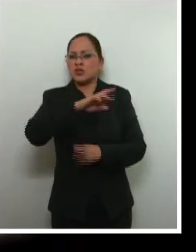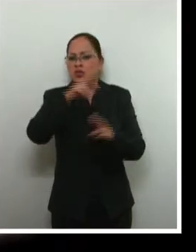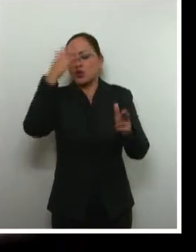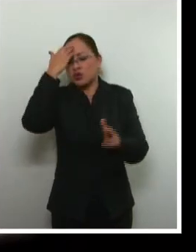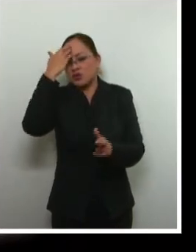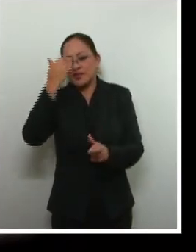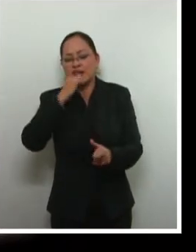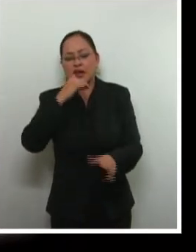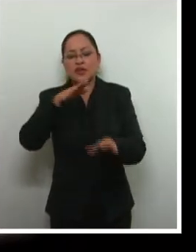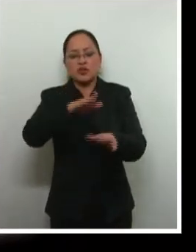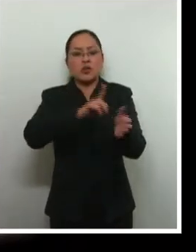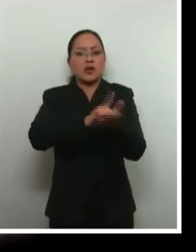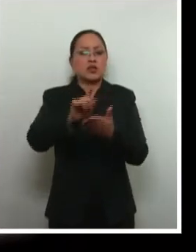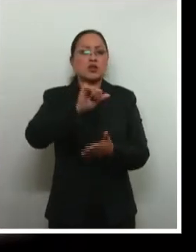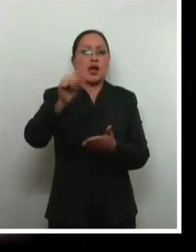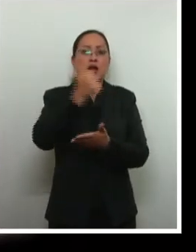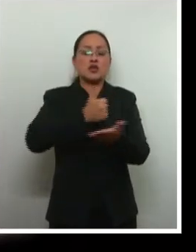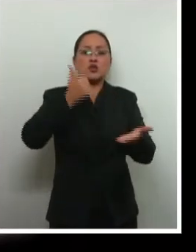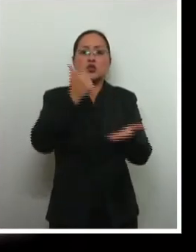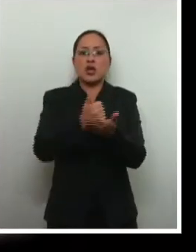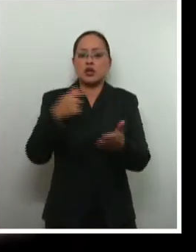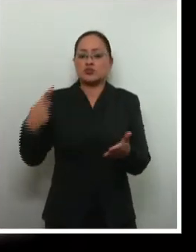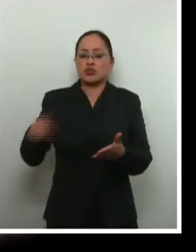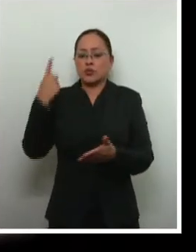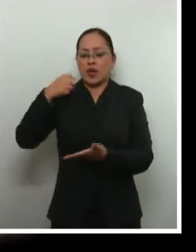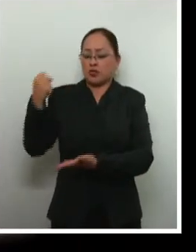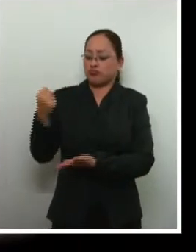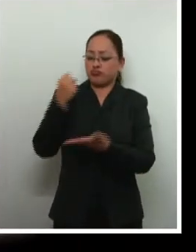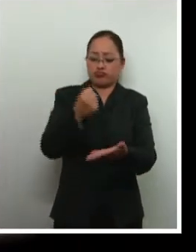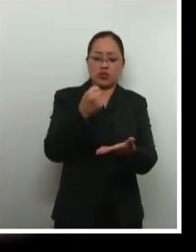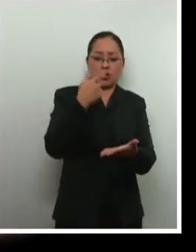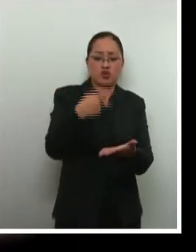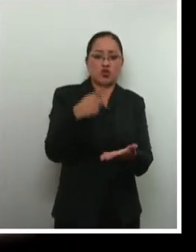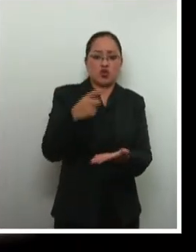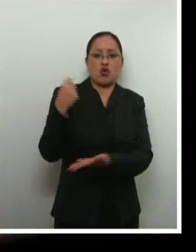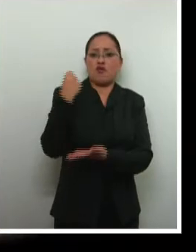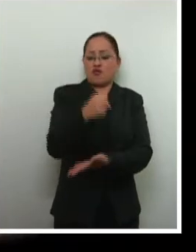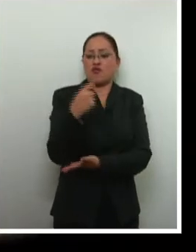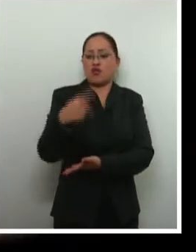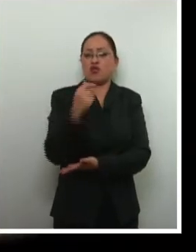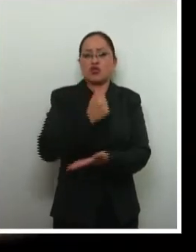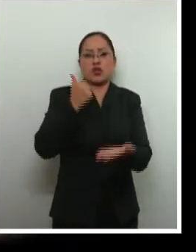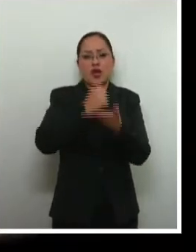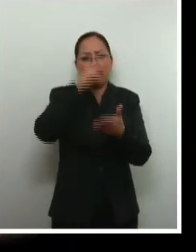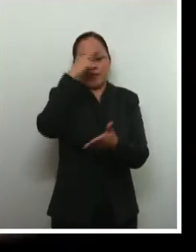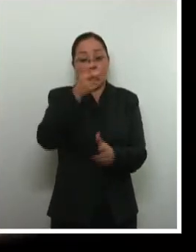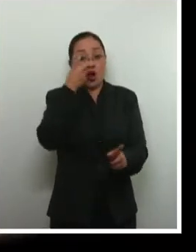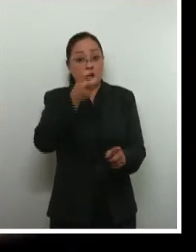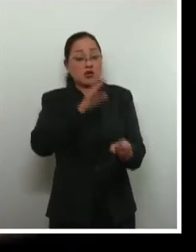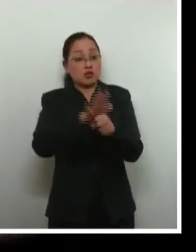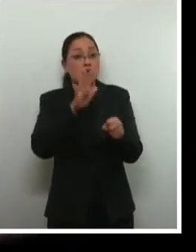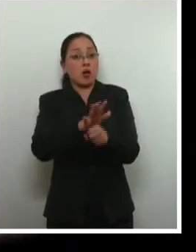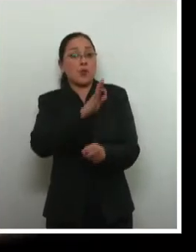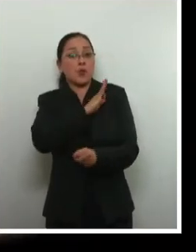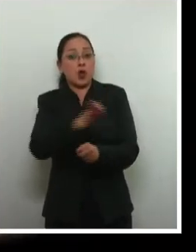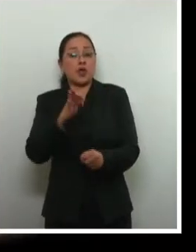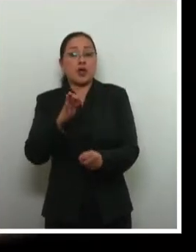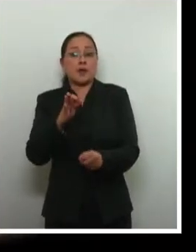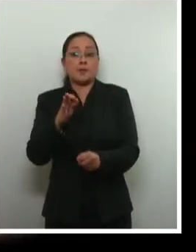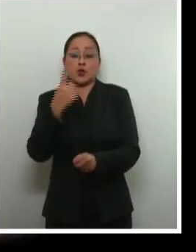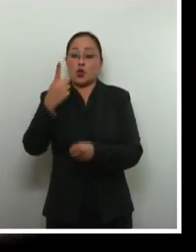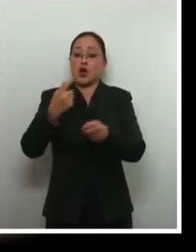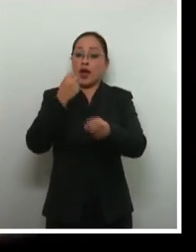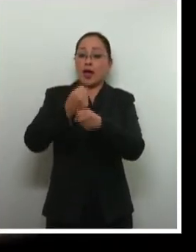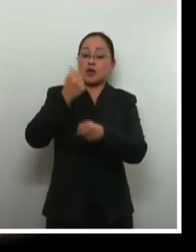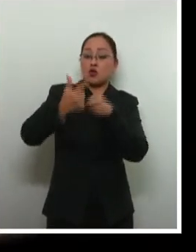reconocer el derecho de la ciudad a tener su fondo de capitalidad, ya que éste sea de carácter